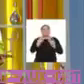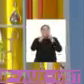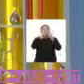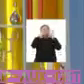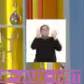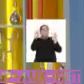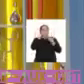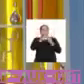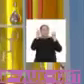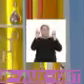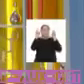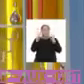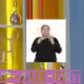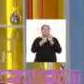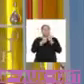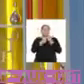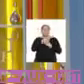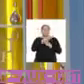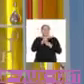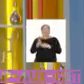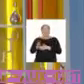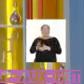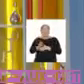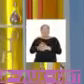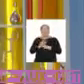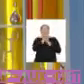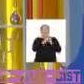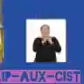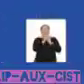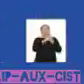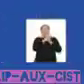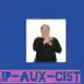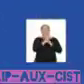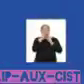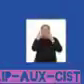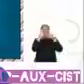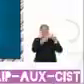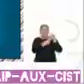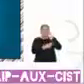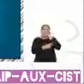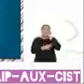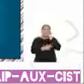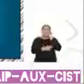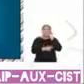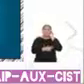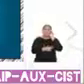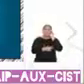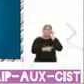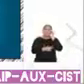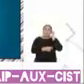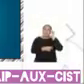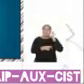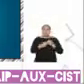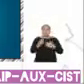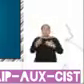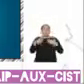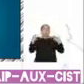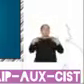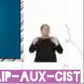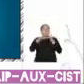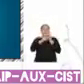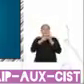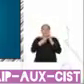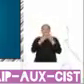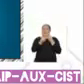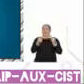luces sobre el tema, les comparto el siguiente video recién descargado y listo para ver. Ser feliz significa muchas cosas